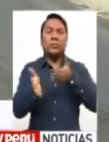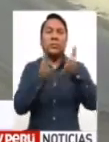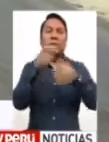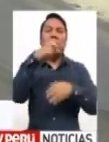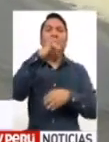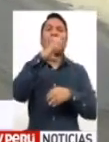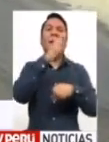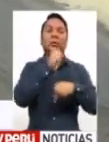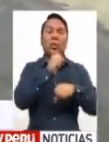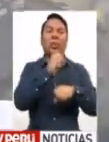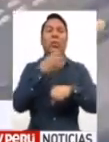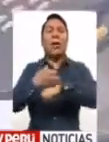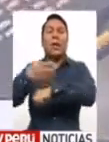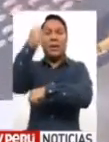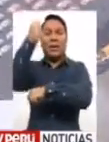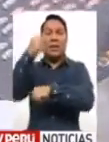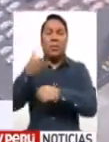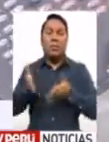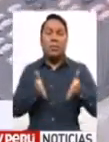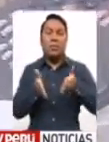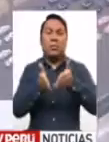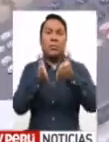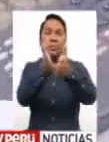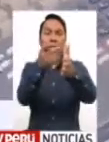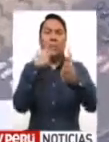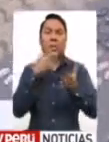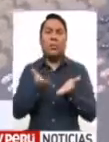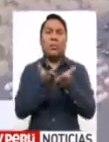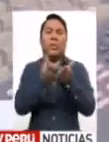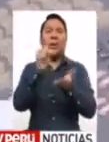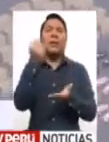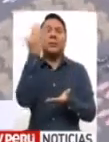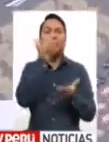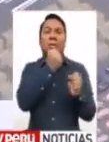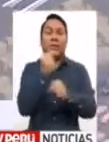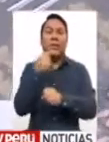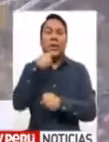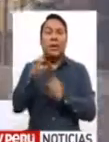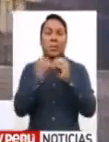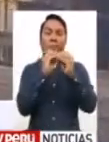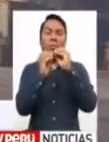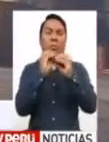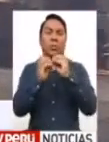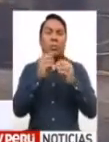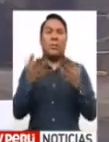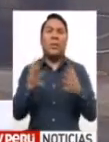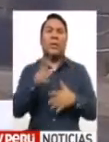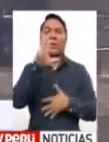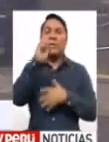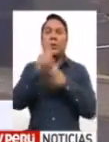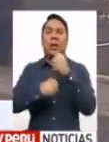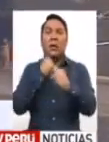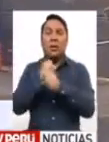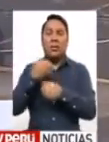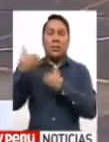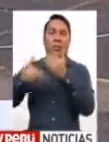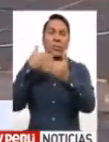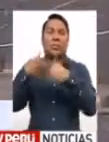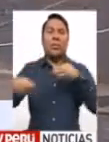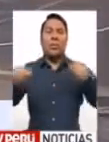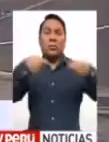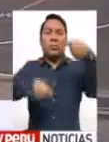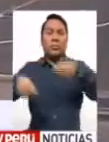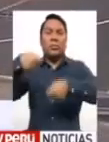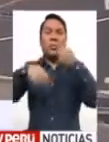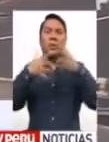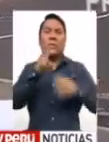227 kilómetros en el caso del puerto general san martín se trata de una obra concesionada por 30 años con una inversión que supera los